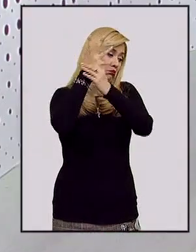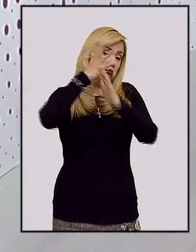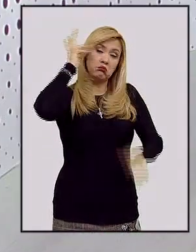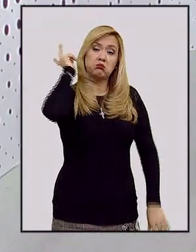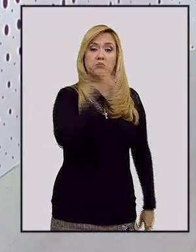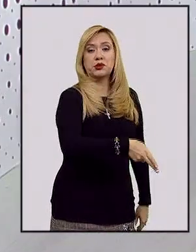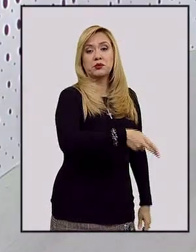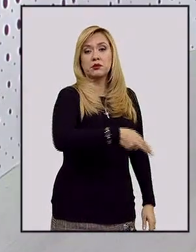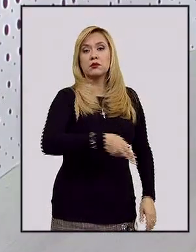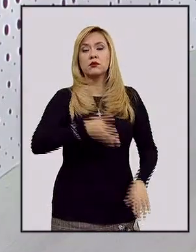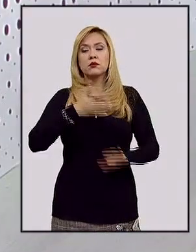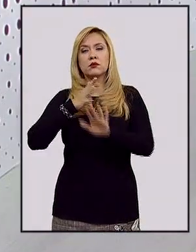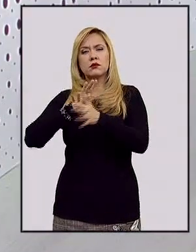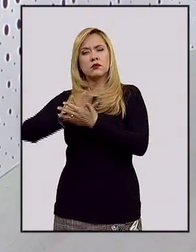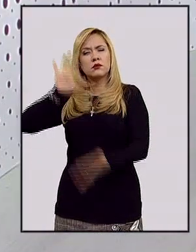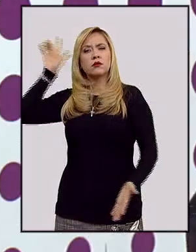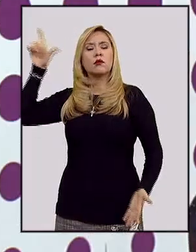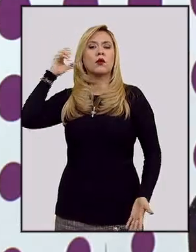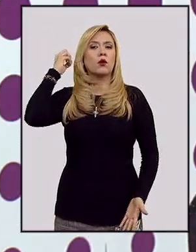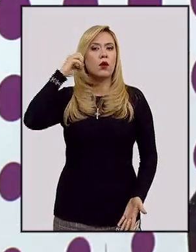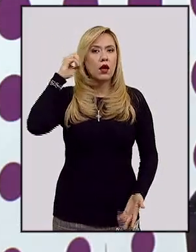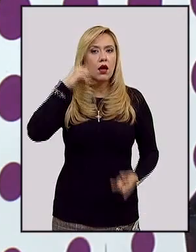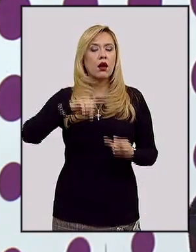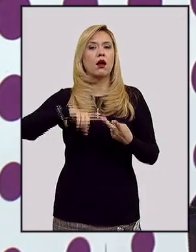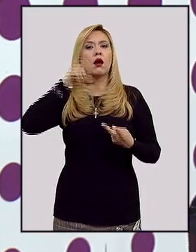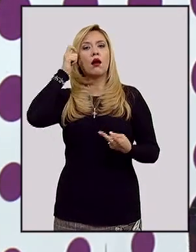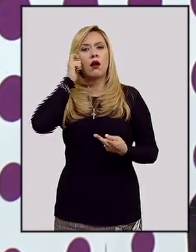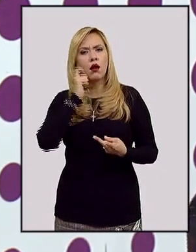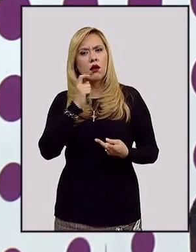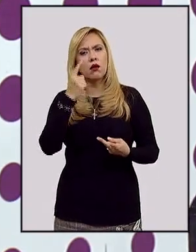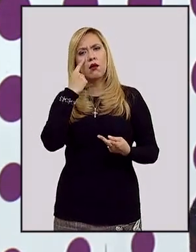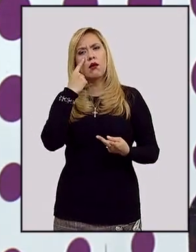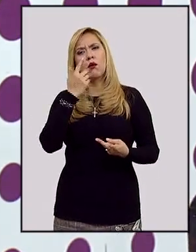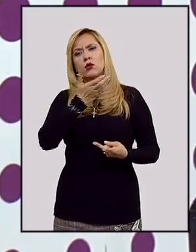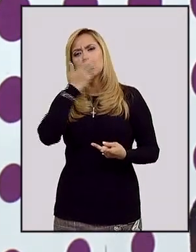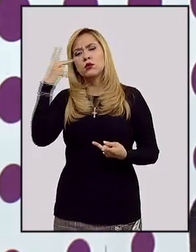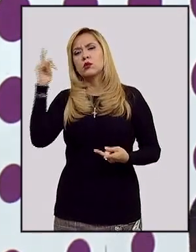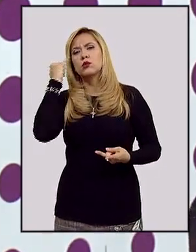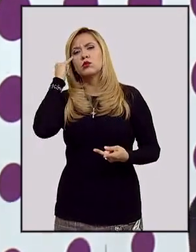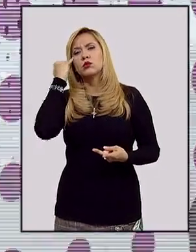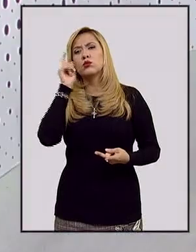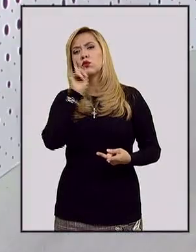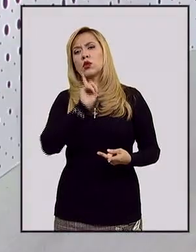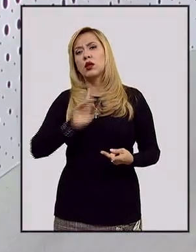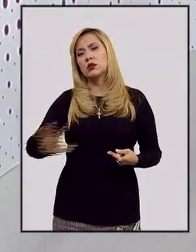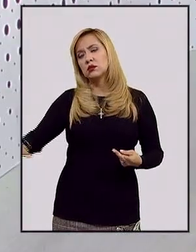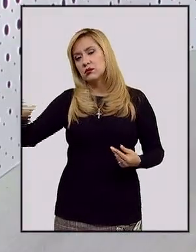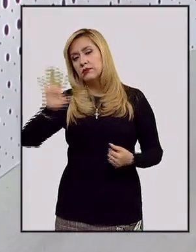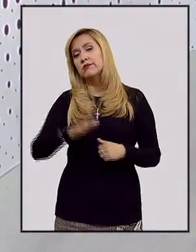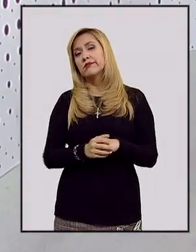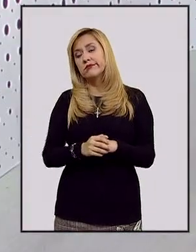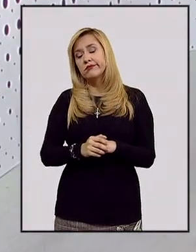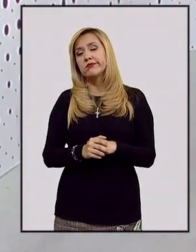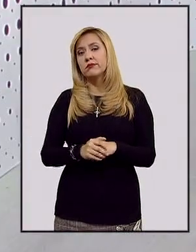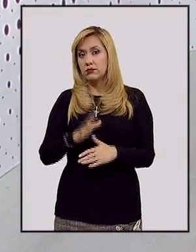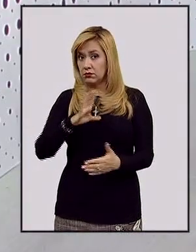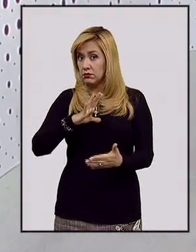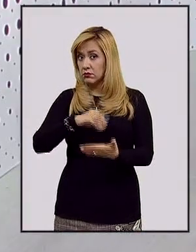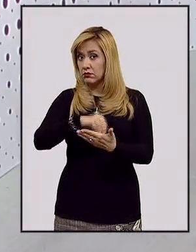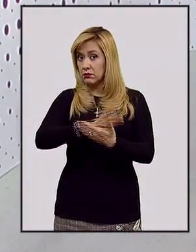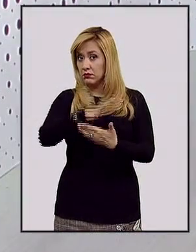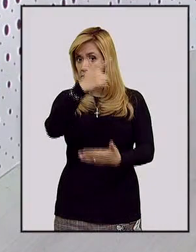los estados de Guerrero, Oaxaca, etcétera. Es casi una práctica con las mujeres indígenas. Así es. Sí. ¿Está documentado?